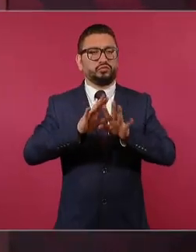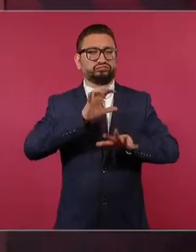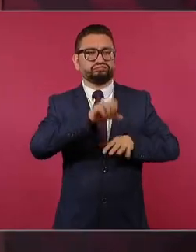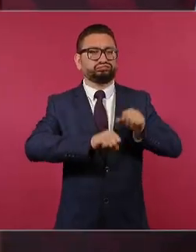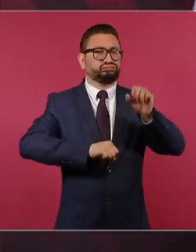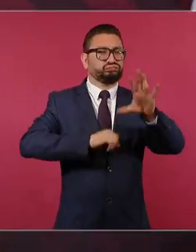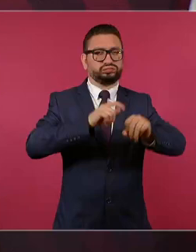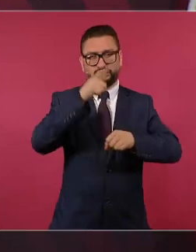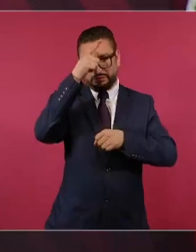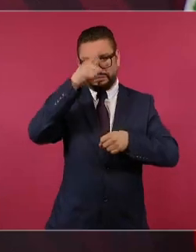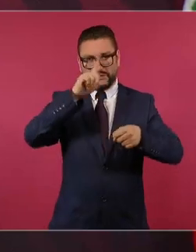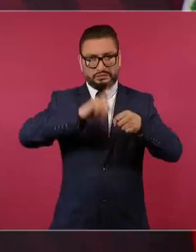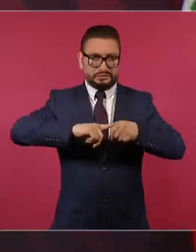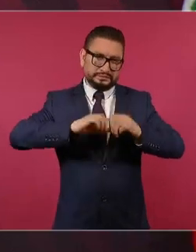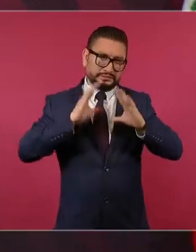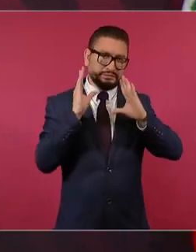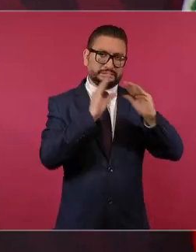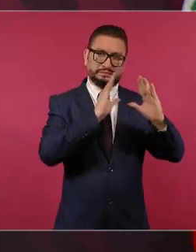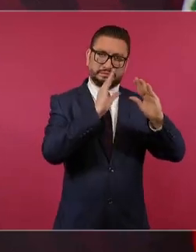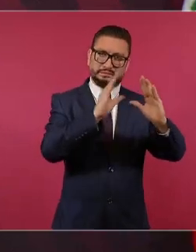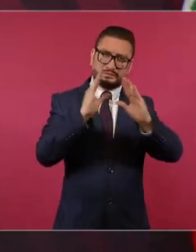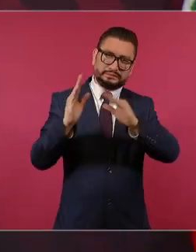colonización espiritual,